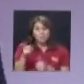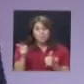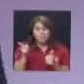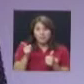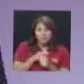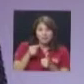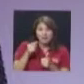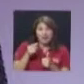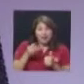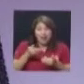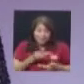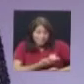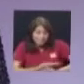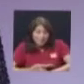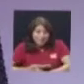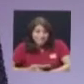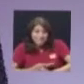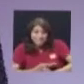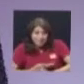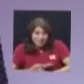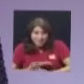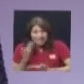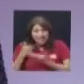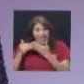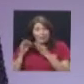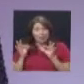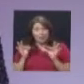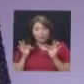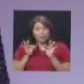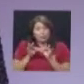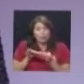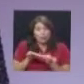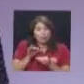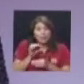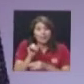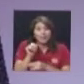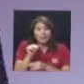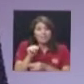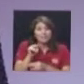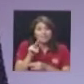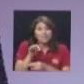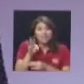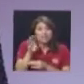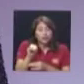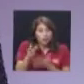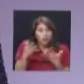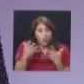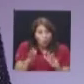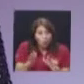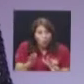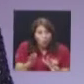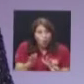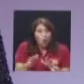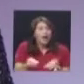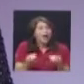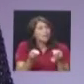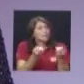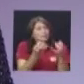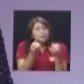mundo hay más de 5 millones de bebés producto de la fecundación in vitro